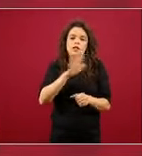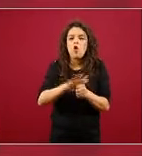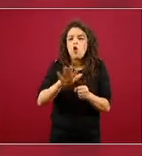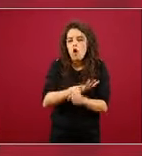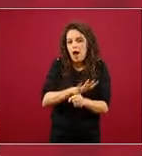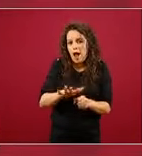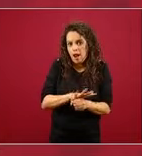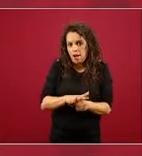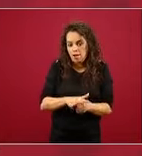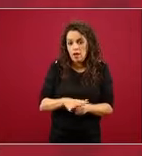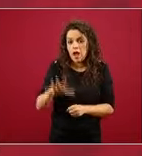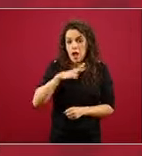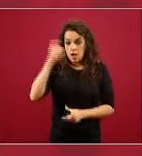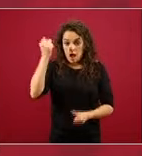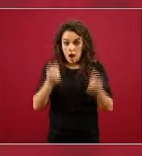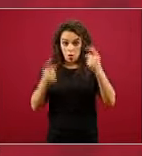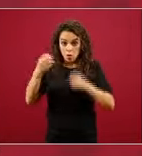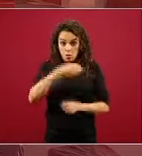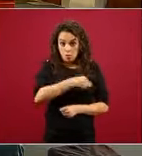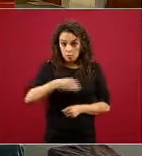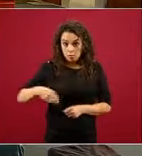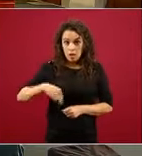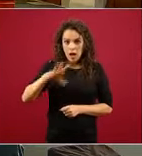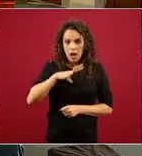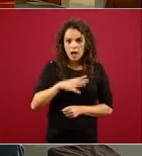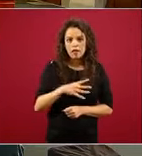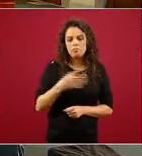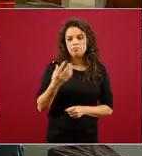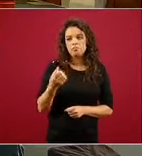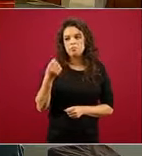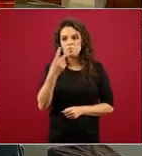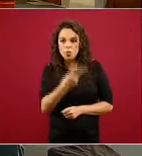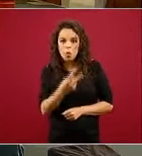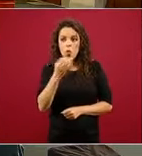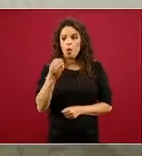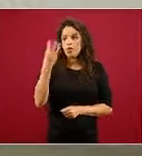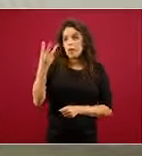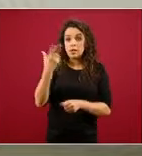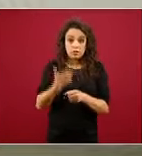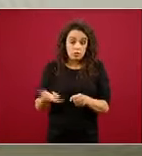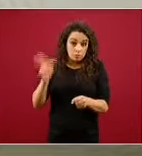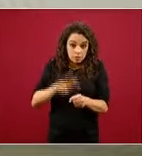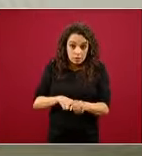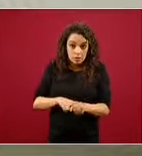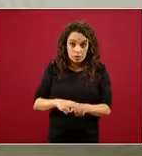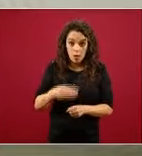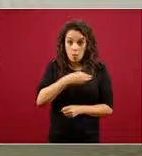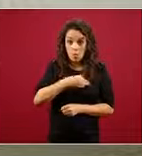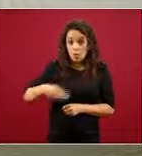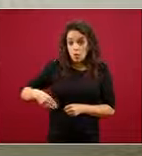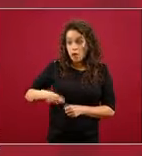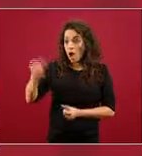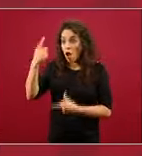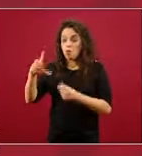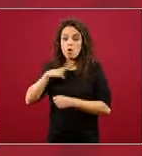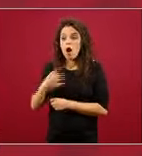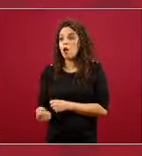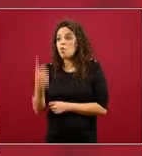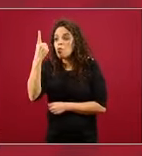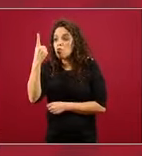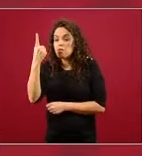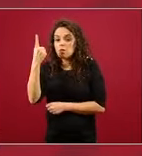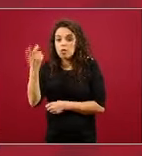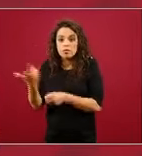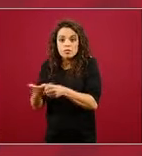tener por la cantidad poblacional 2, 3 o 4 hospitales, municipios que solamente puedan tener uno, y si nos vamos